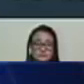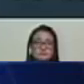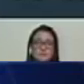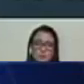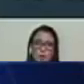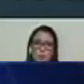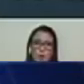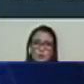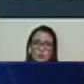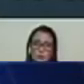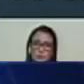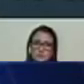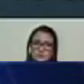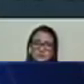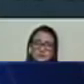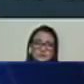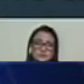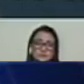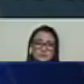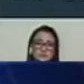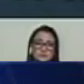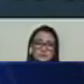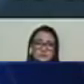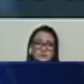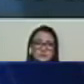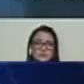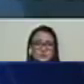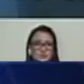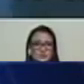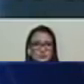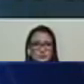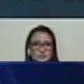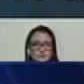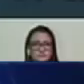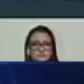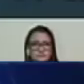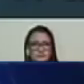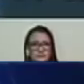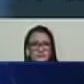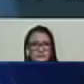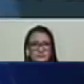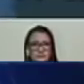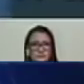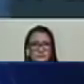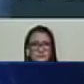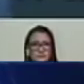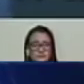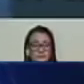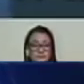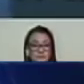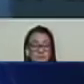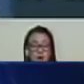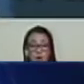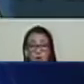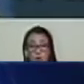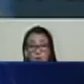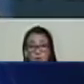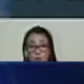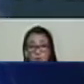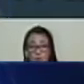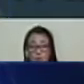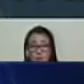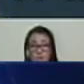la abstención, la señora que llama al golpe de Estado, María Corina Machado, ni que se hubieran unido todos, hubieran logrado derrotar al candidato de la patria,